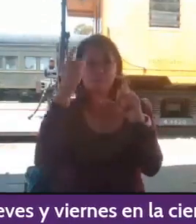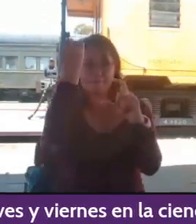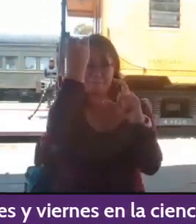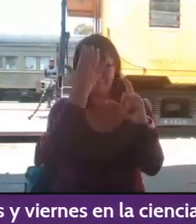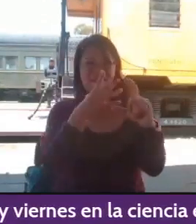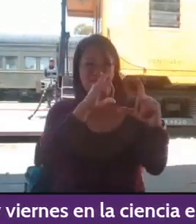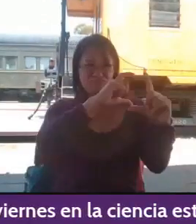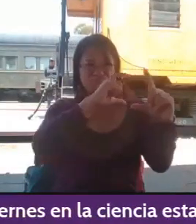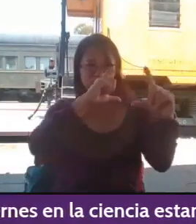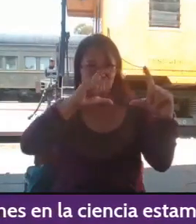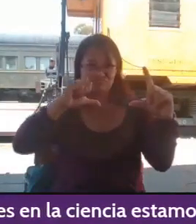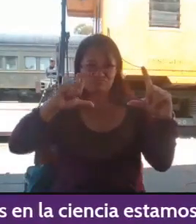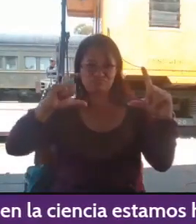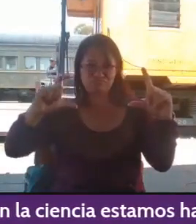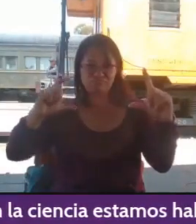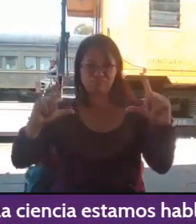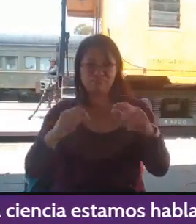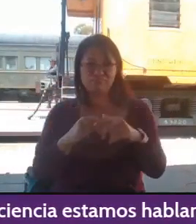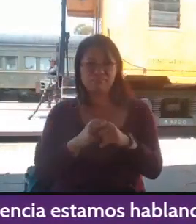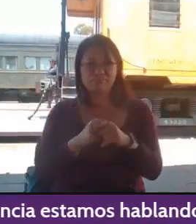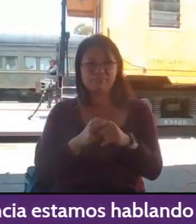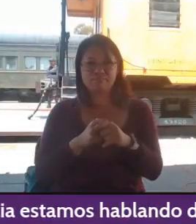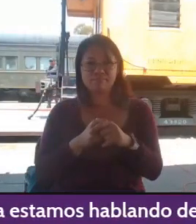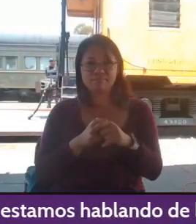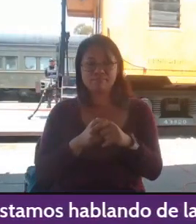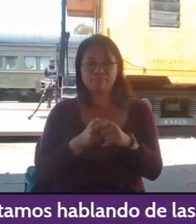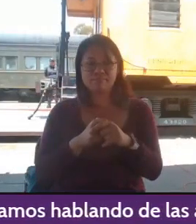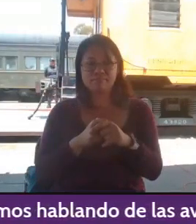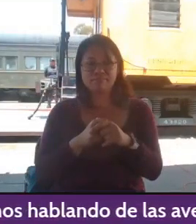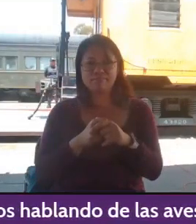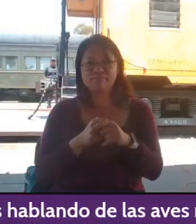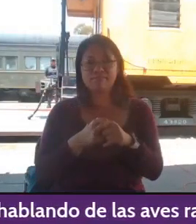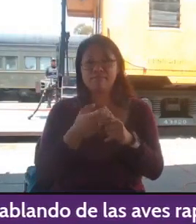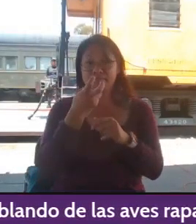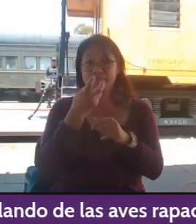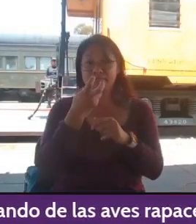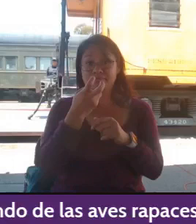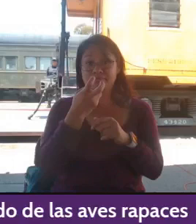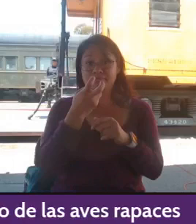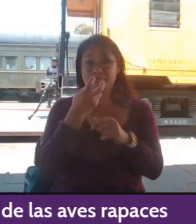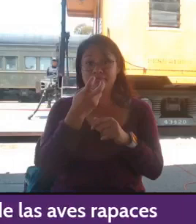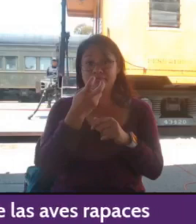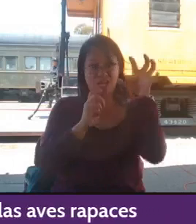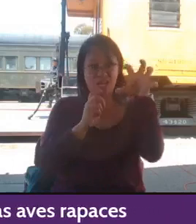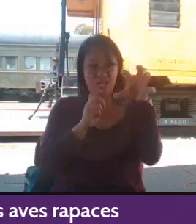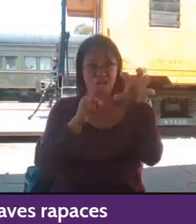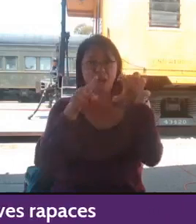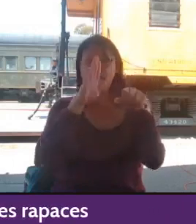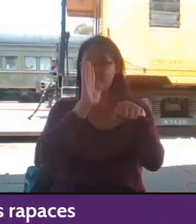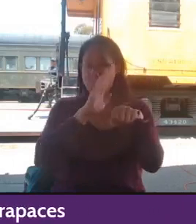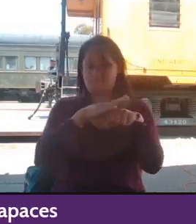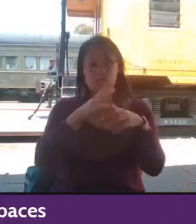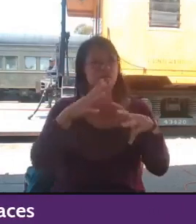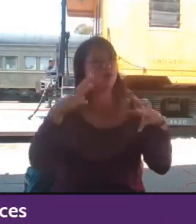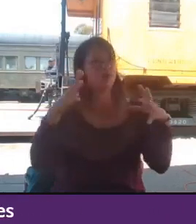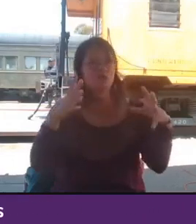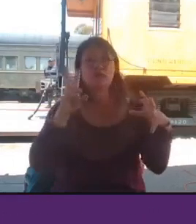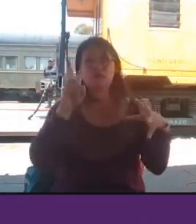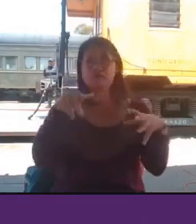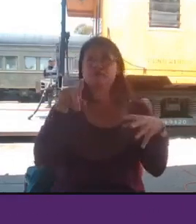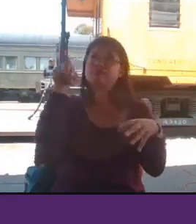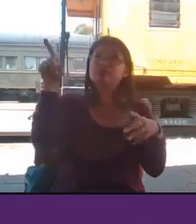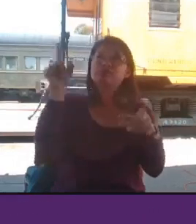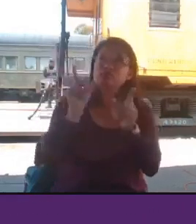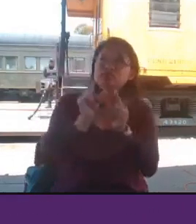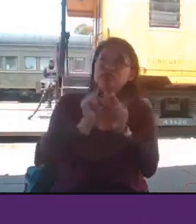perfecto. Entonces, todas esas garras son más grandes que las garras que van a ver en estas aves. Más de forma. Sin